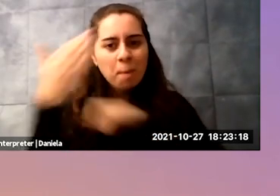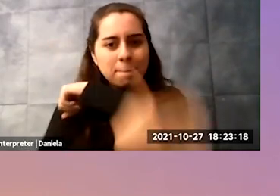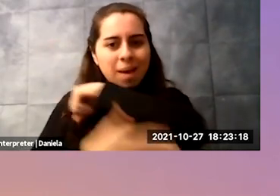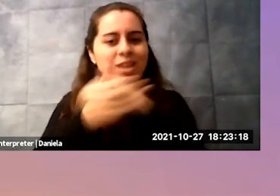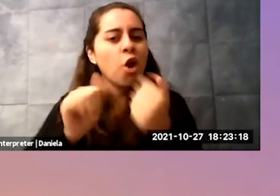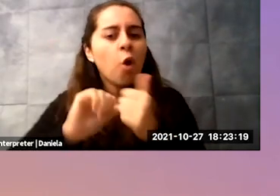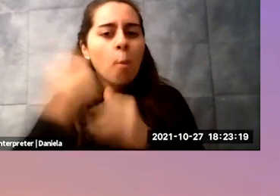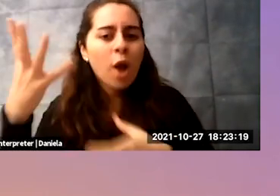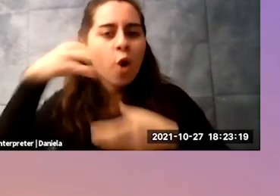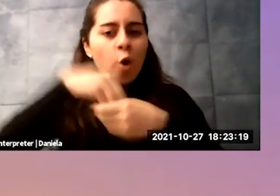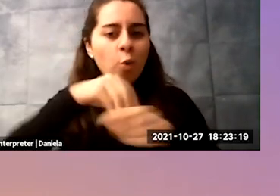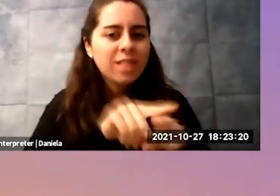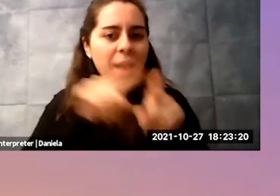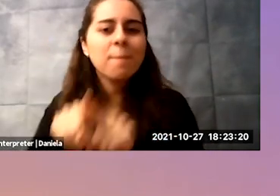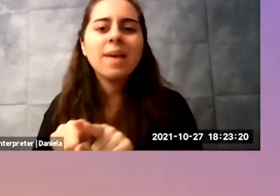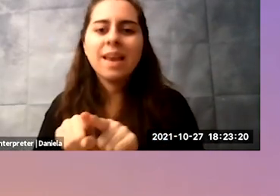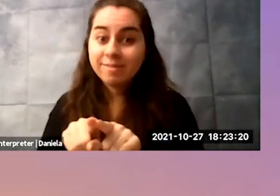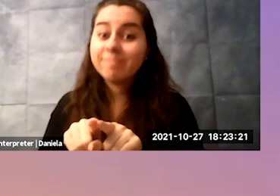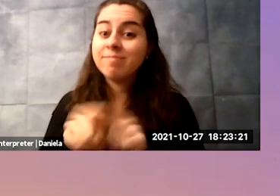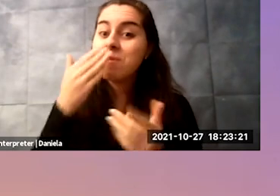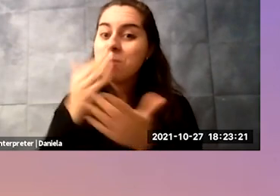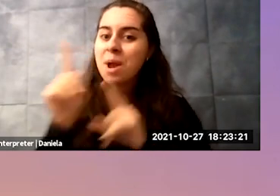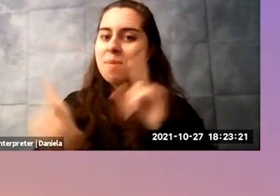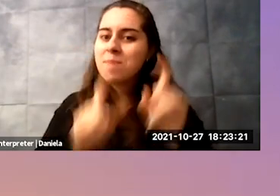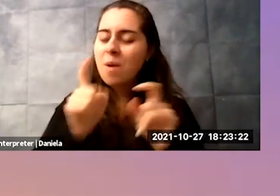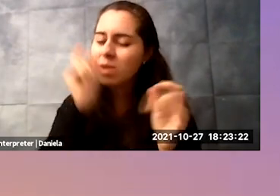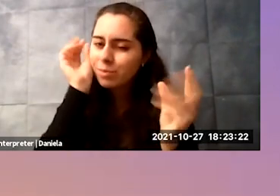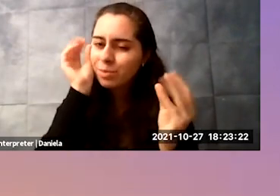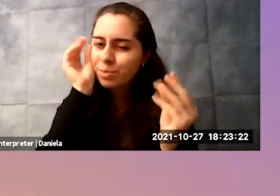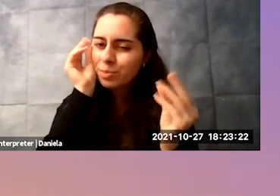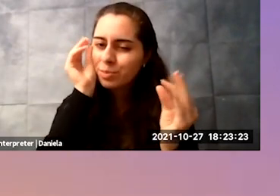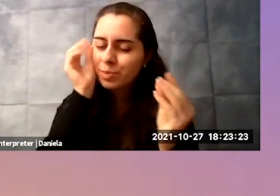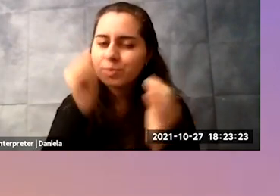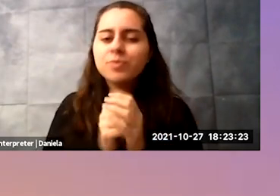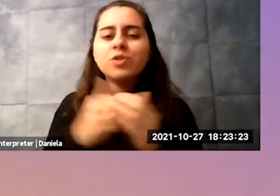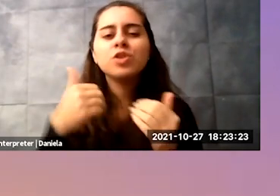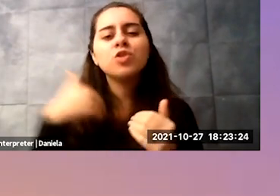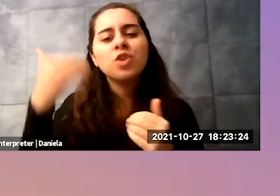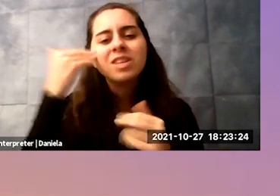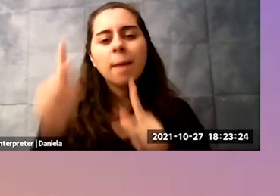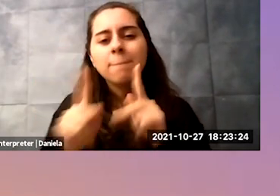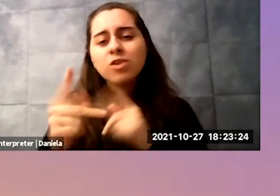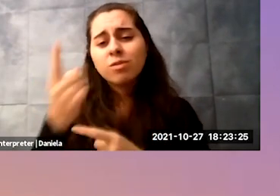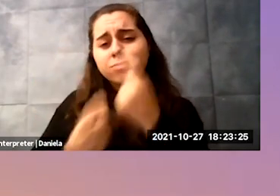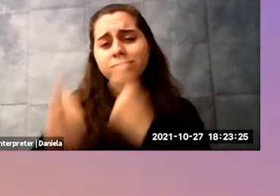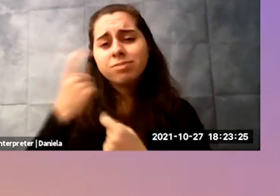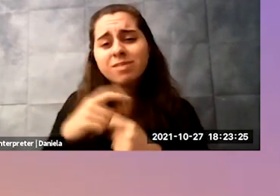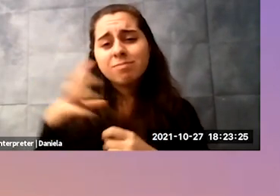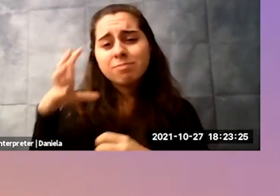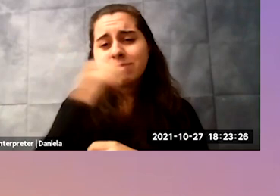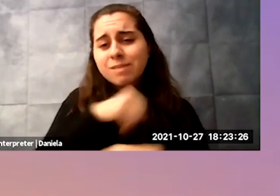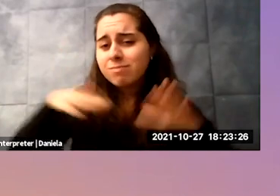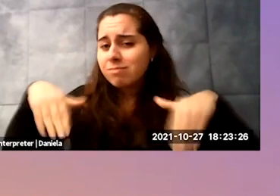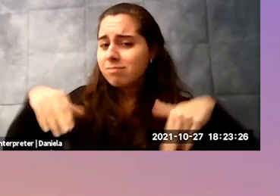para seguir este diálogo. Sé que se nos quedaron algunas preguntas sin hacer, le pido excusas al público por no